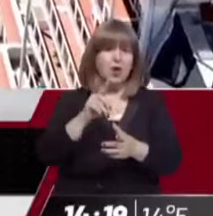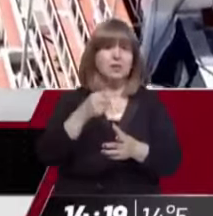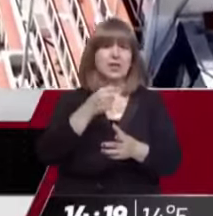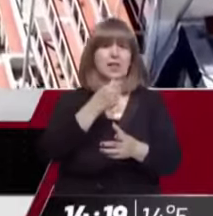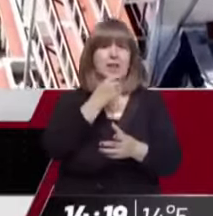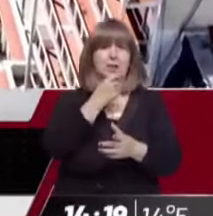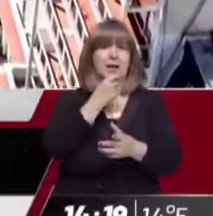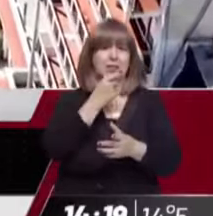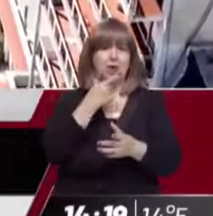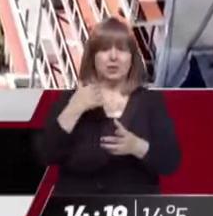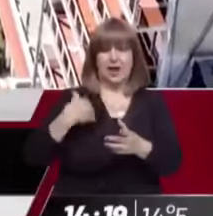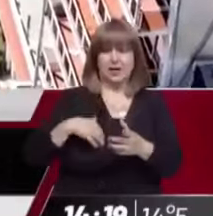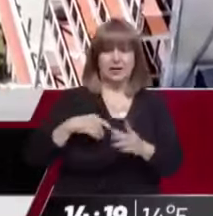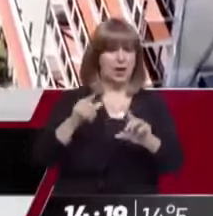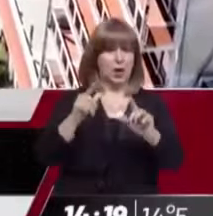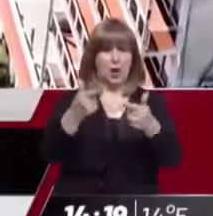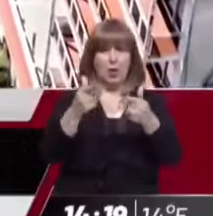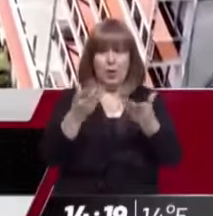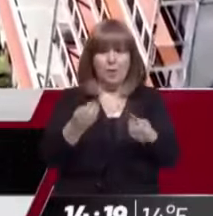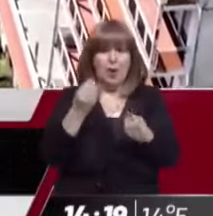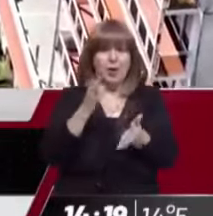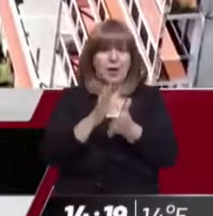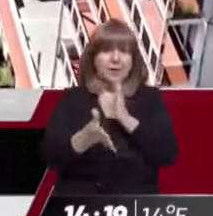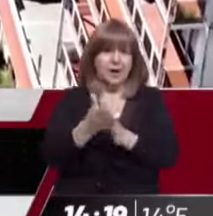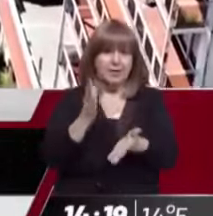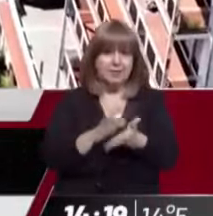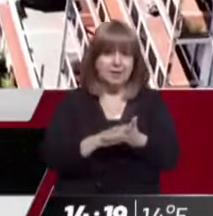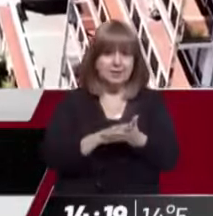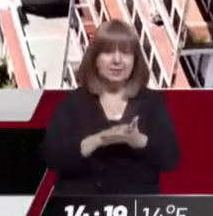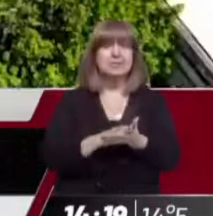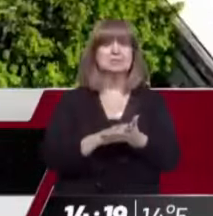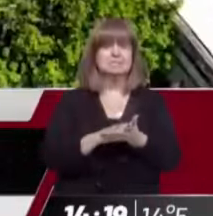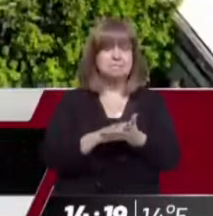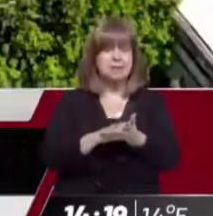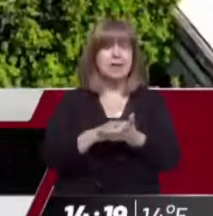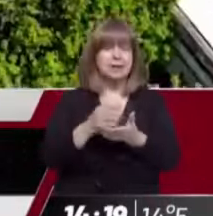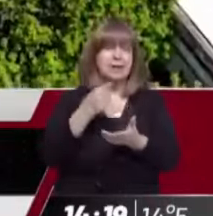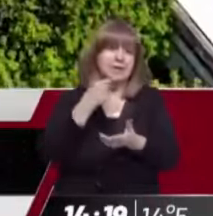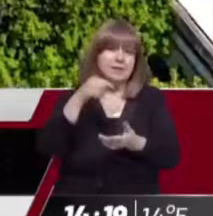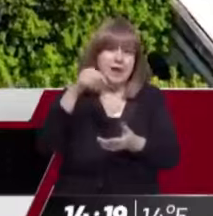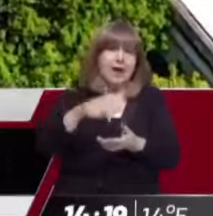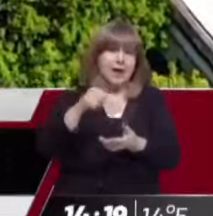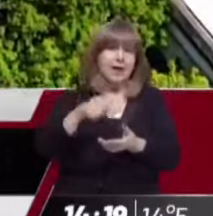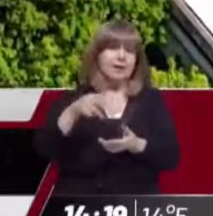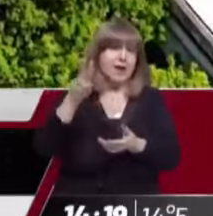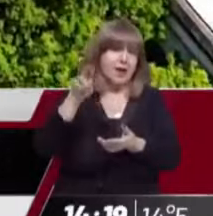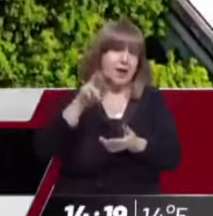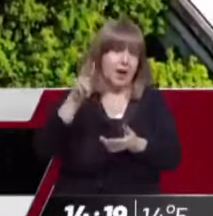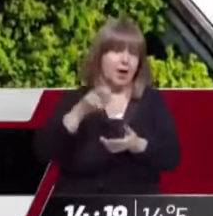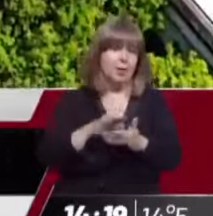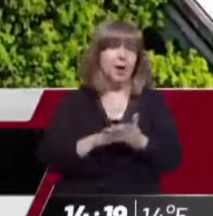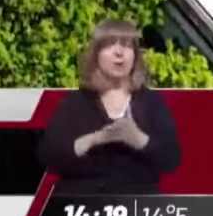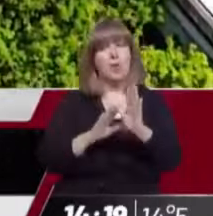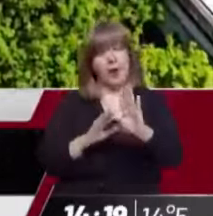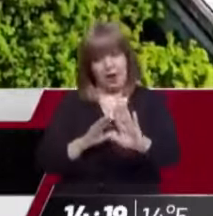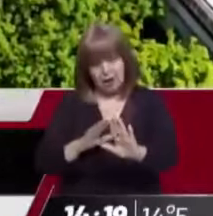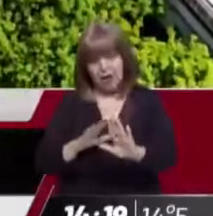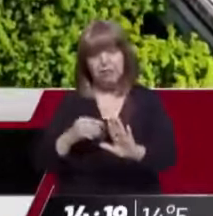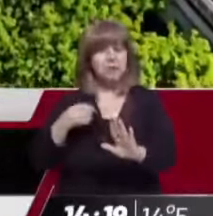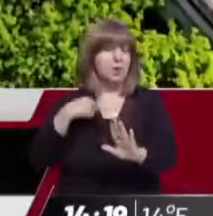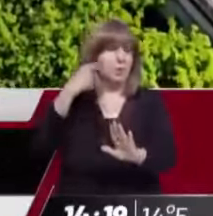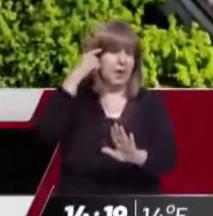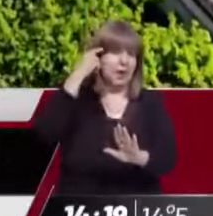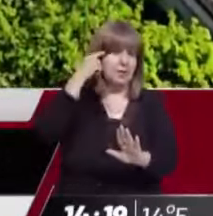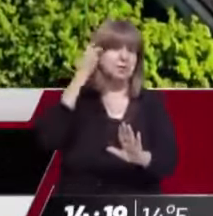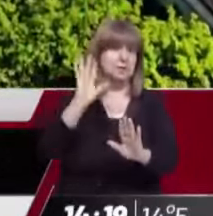discutir realmente, sobre todo en la condición que está viviendo la nación. Pero